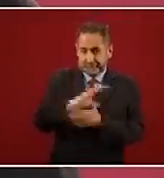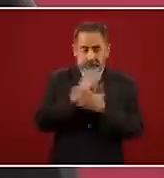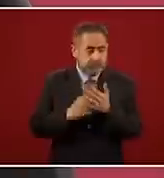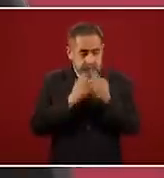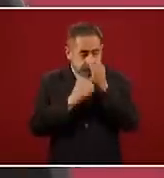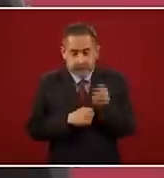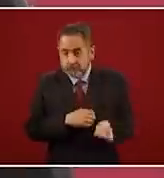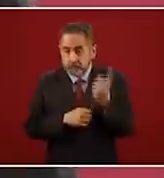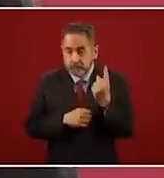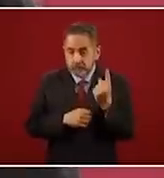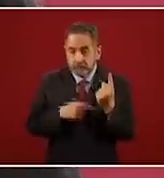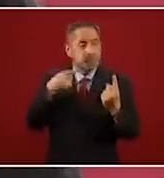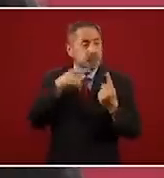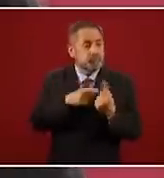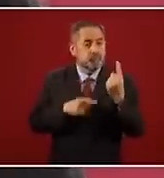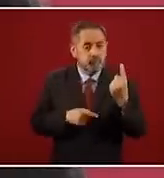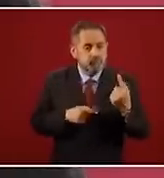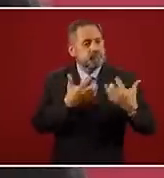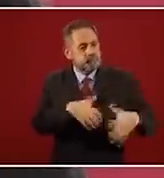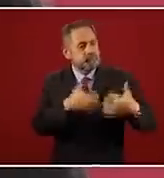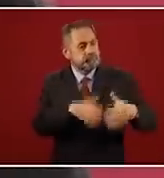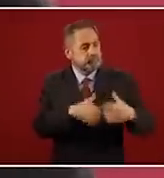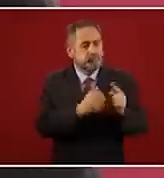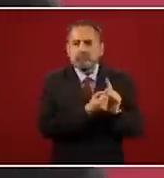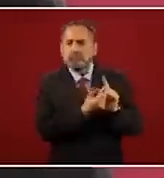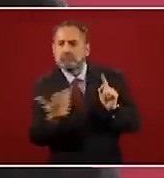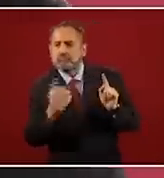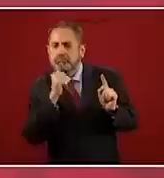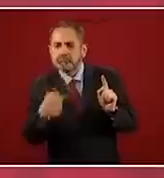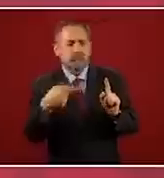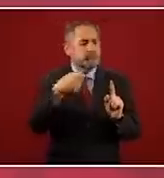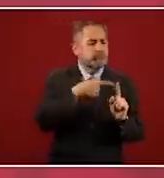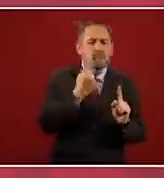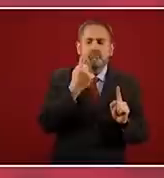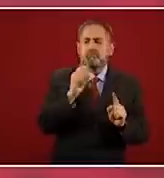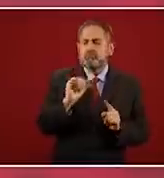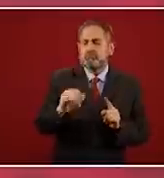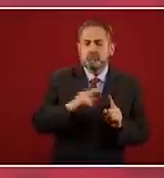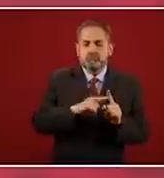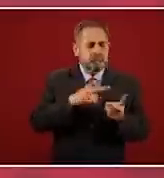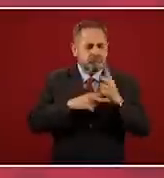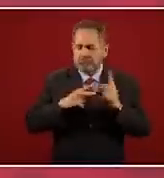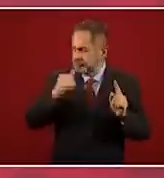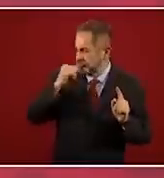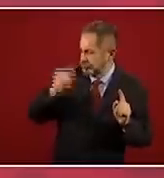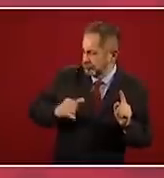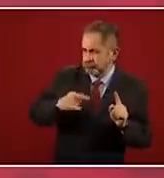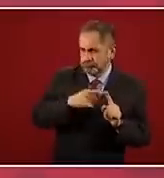uno está en producción, de una empresa italiana,